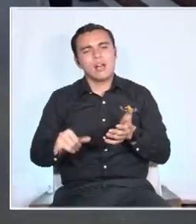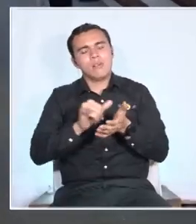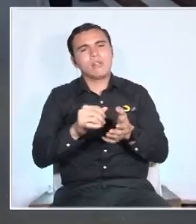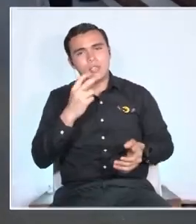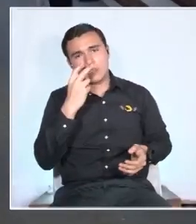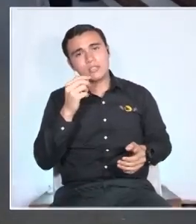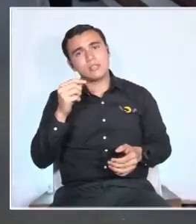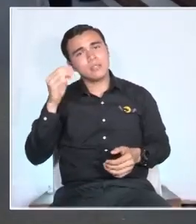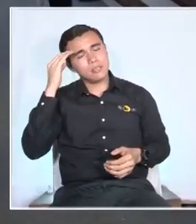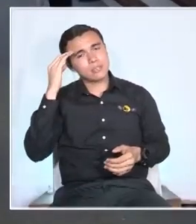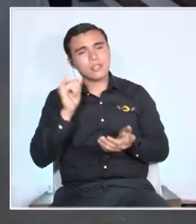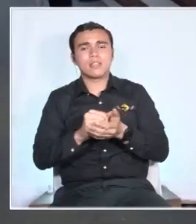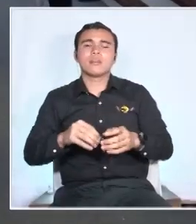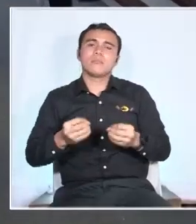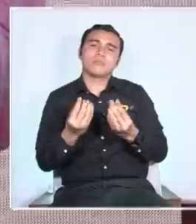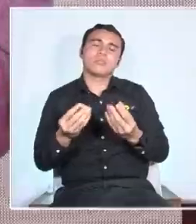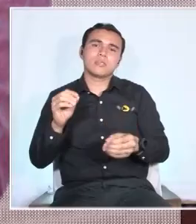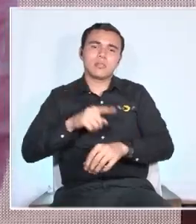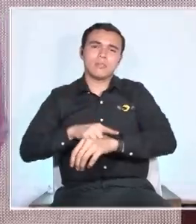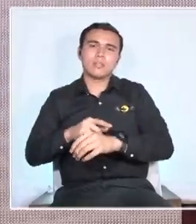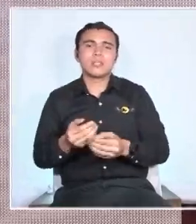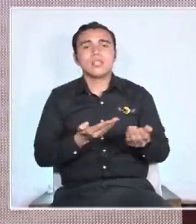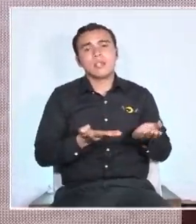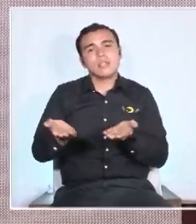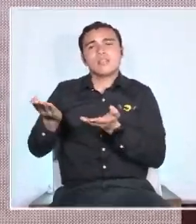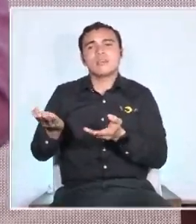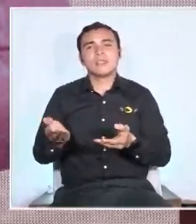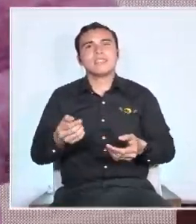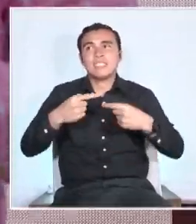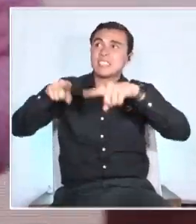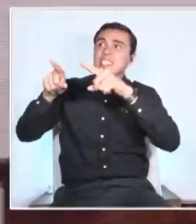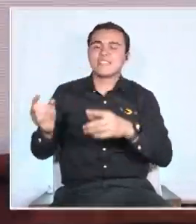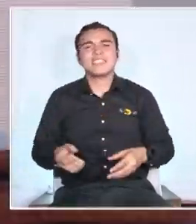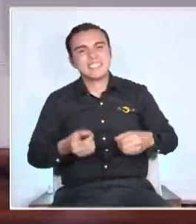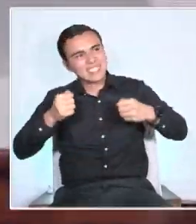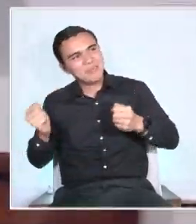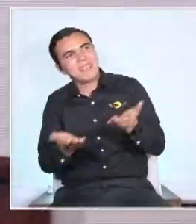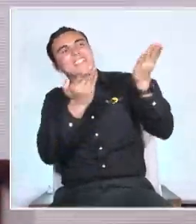Aunque sé que a veces en la noche le dices, Señor, o te lo llevas o te lo mando. Aleluya, una de las dos.